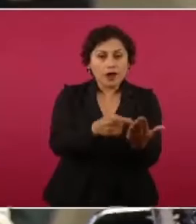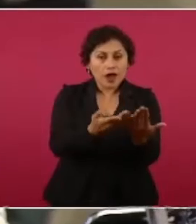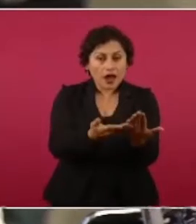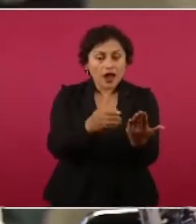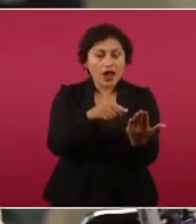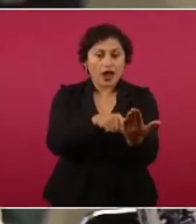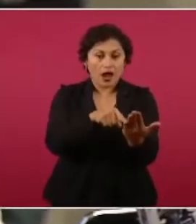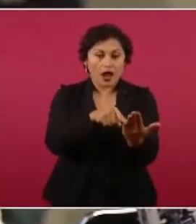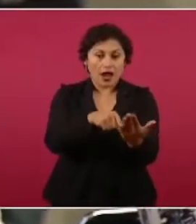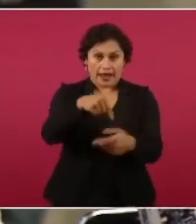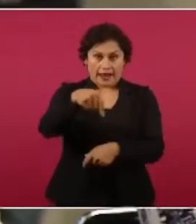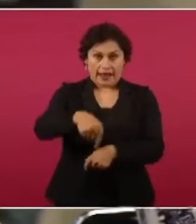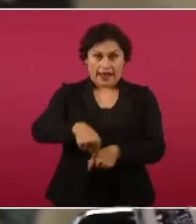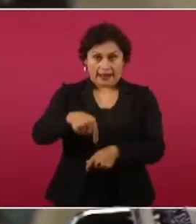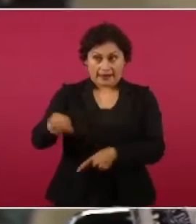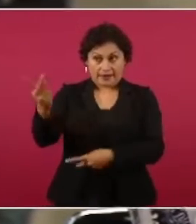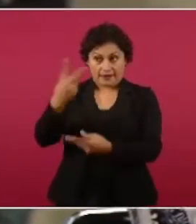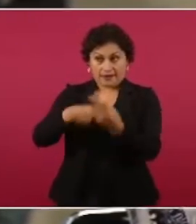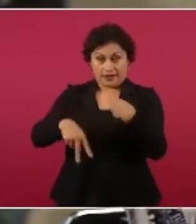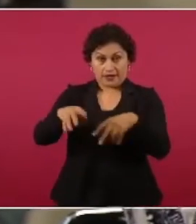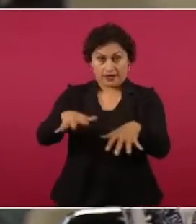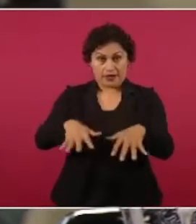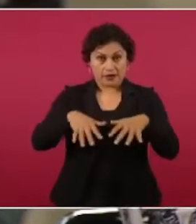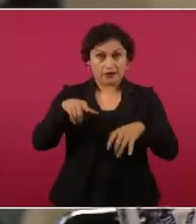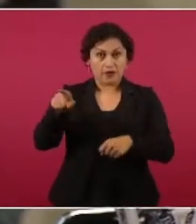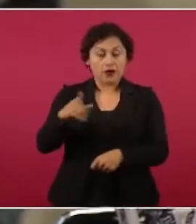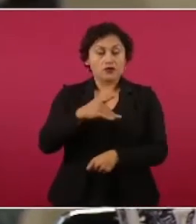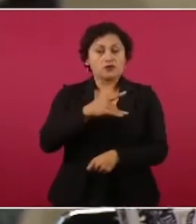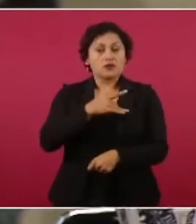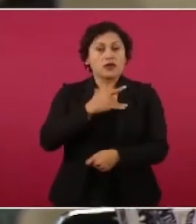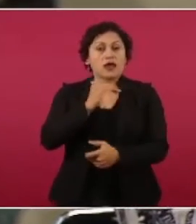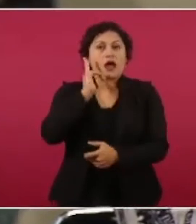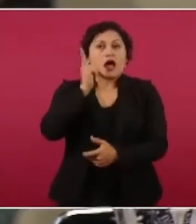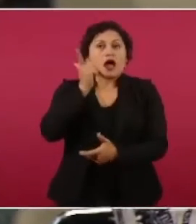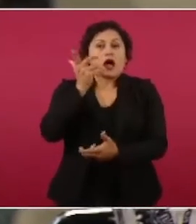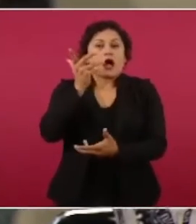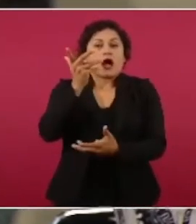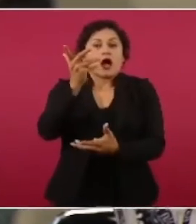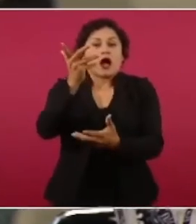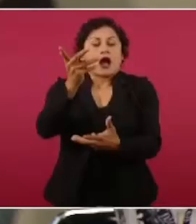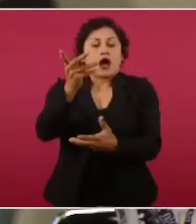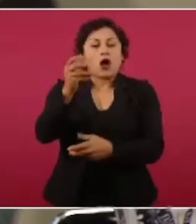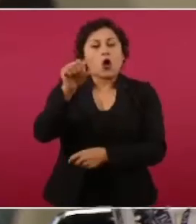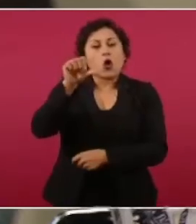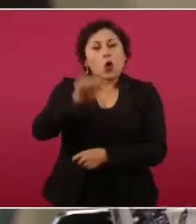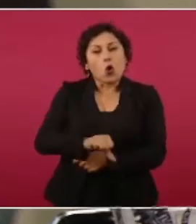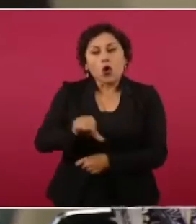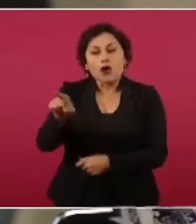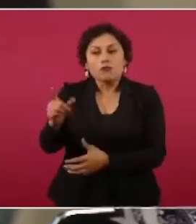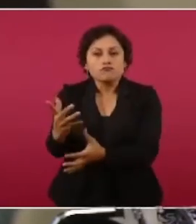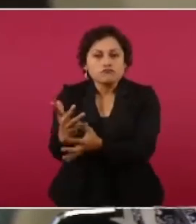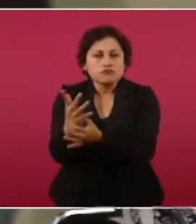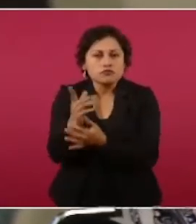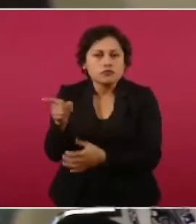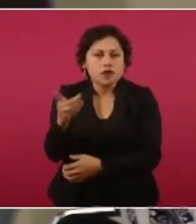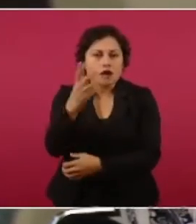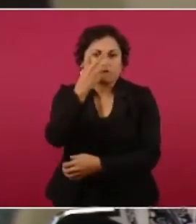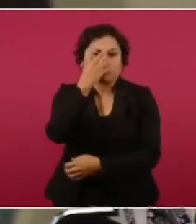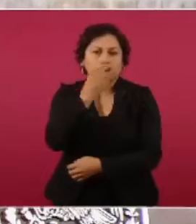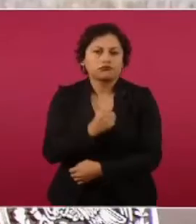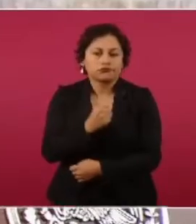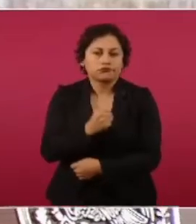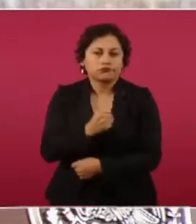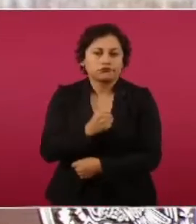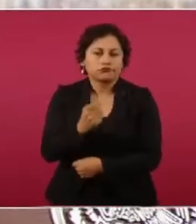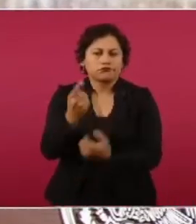los presentaron a ellos, eso les dio aparentemente esperanza. Hoy se dicen ellos tristes. Hay que ver como